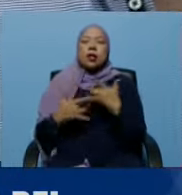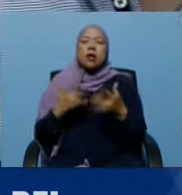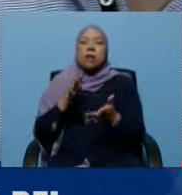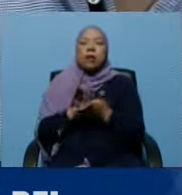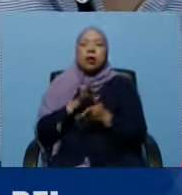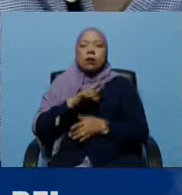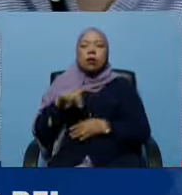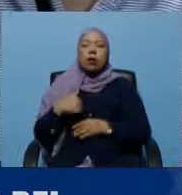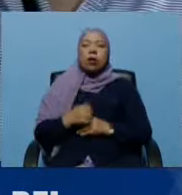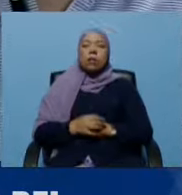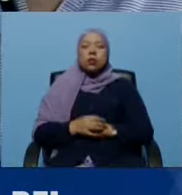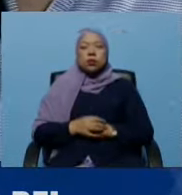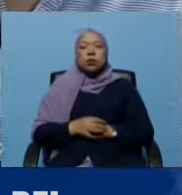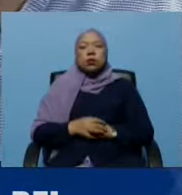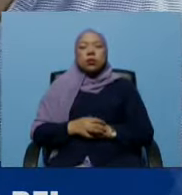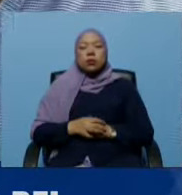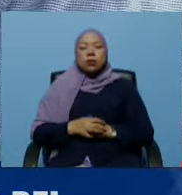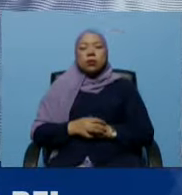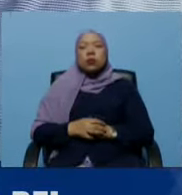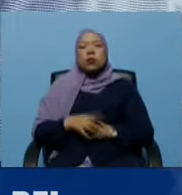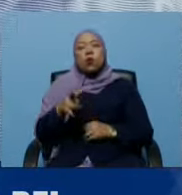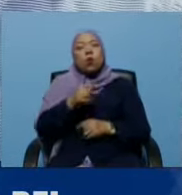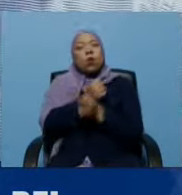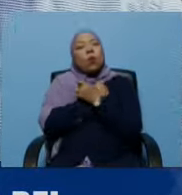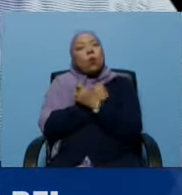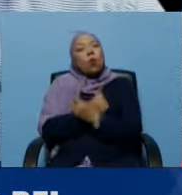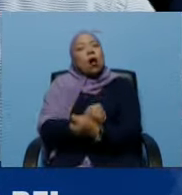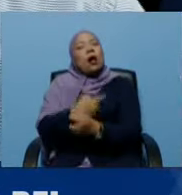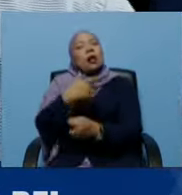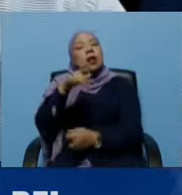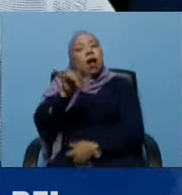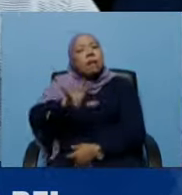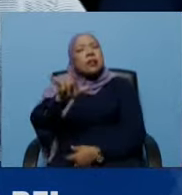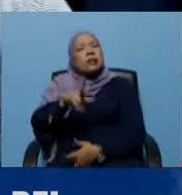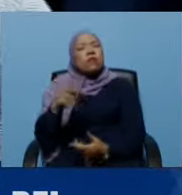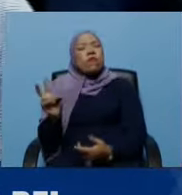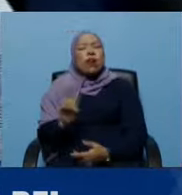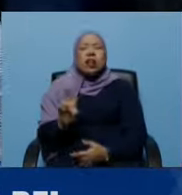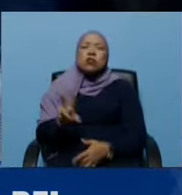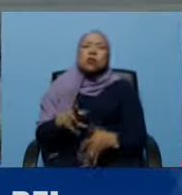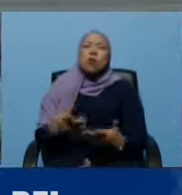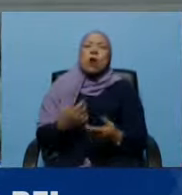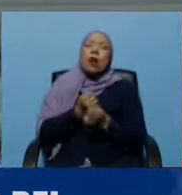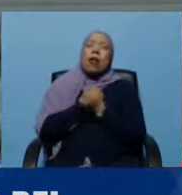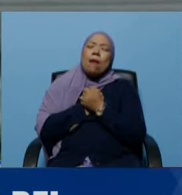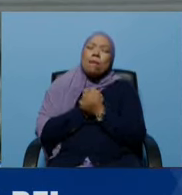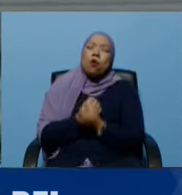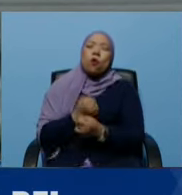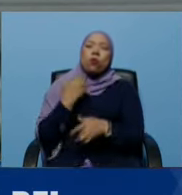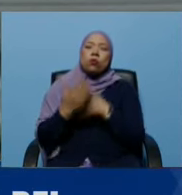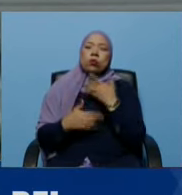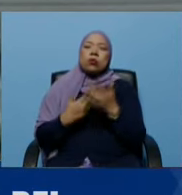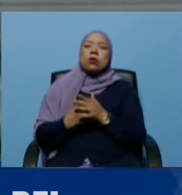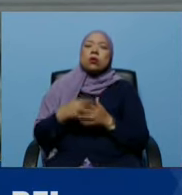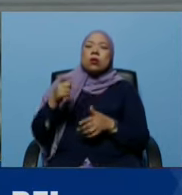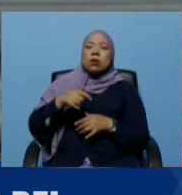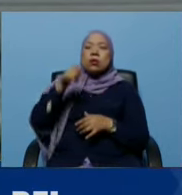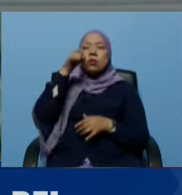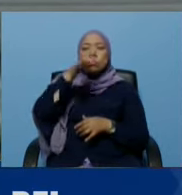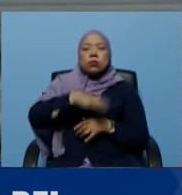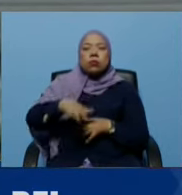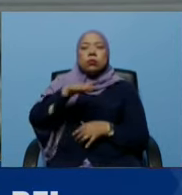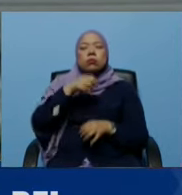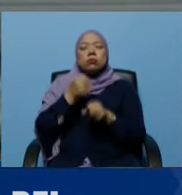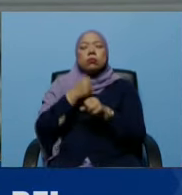para hacer realidad tanto amor que tenemos por nuestra patria, tantos sueños necesarios para el